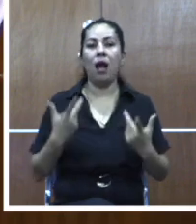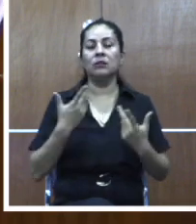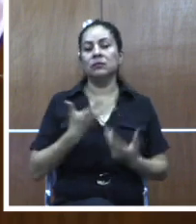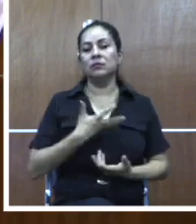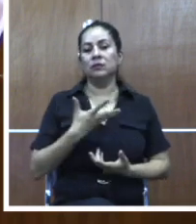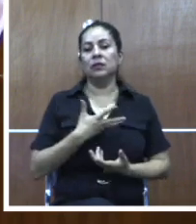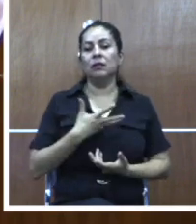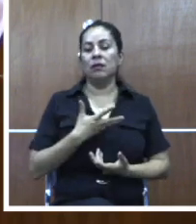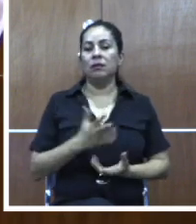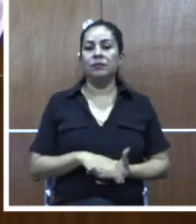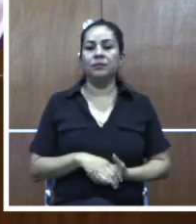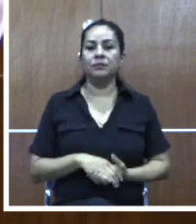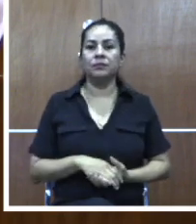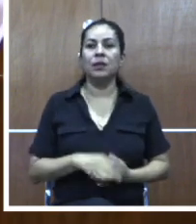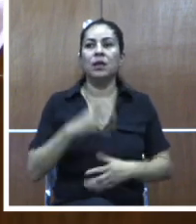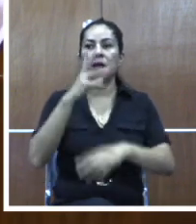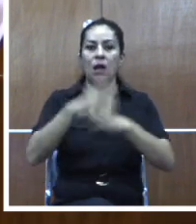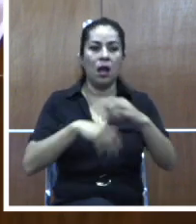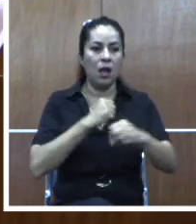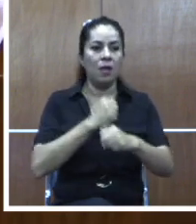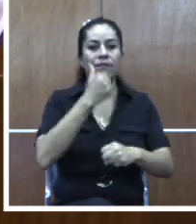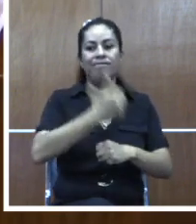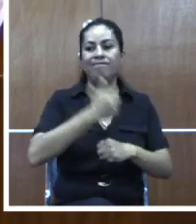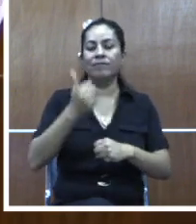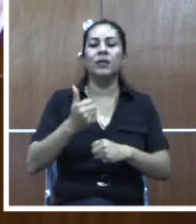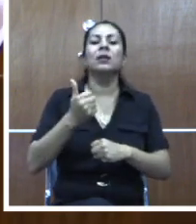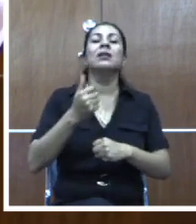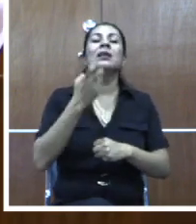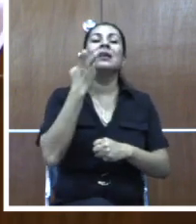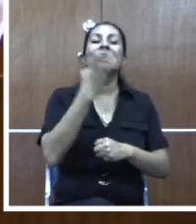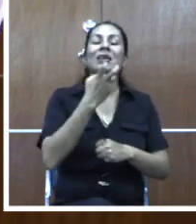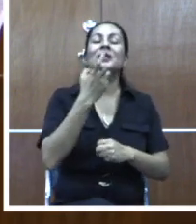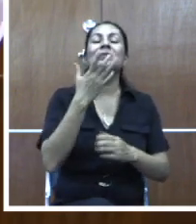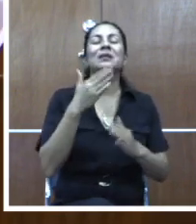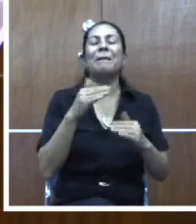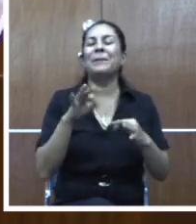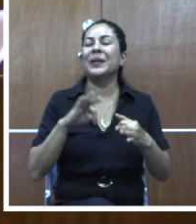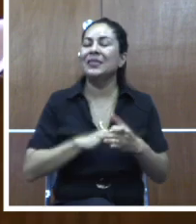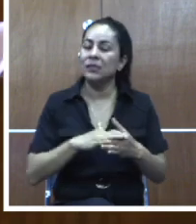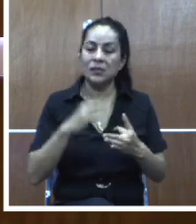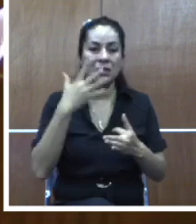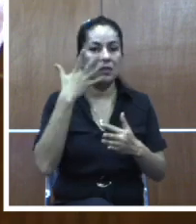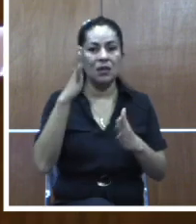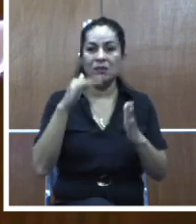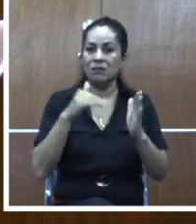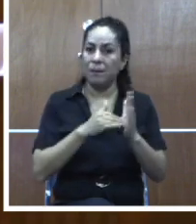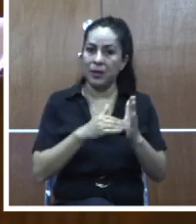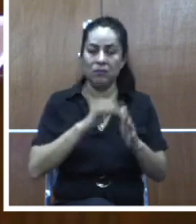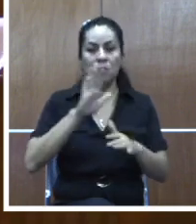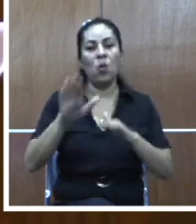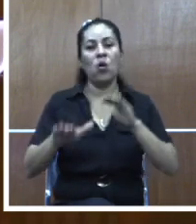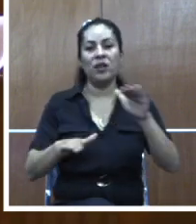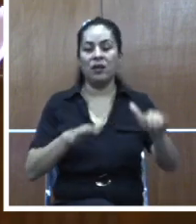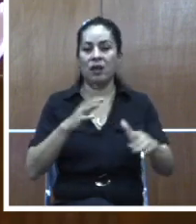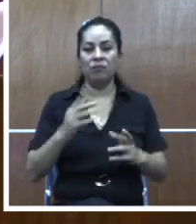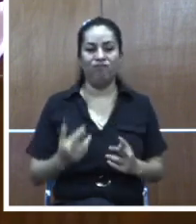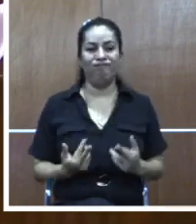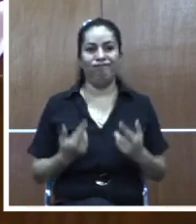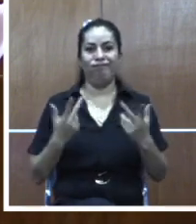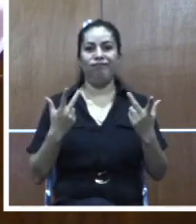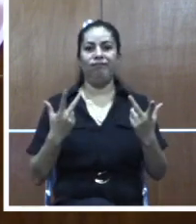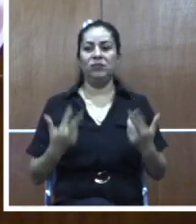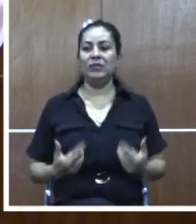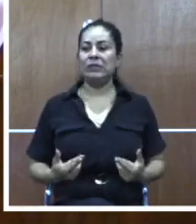el cáncer y anualmente de ellos casi 10,000 fallecerán a causa de esta enfermedad. El